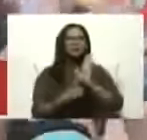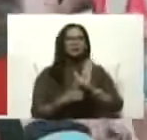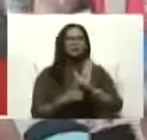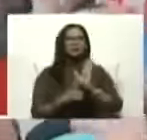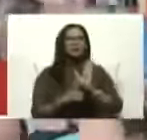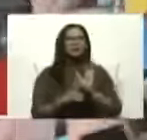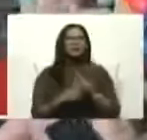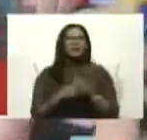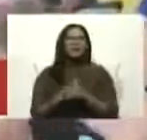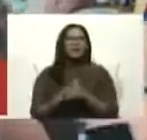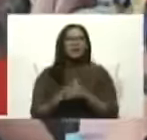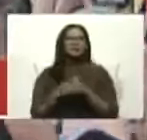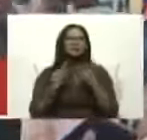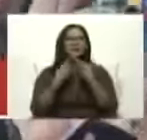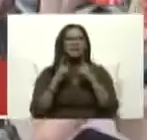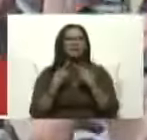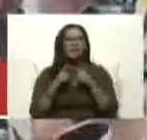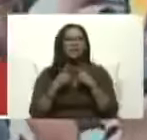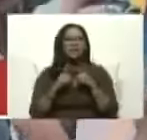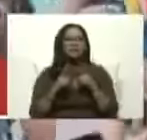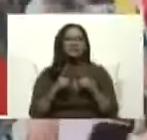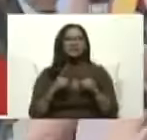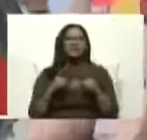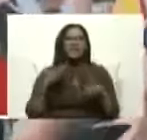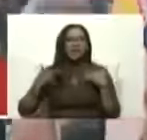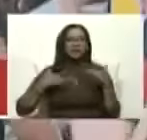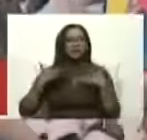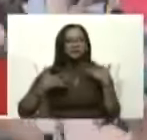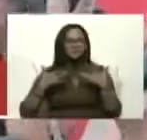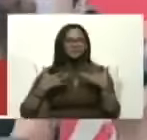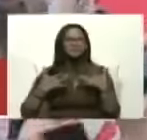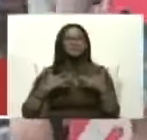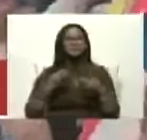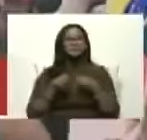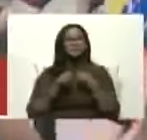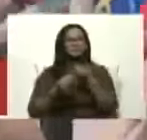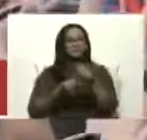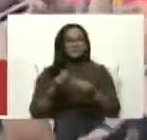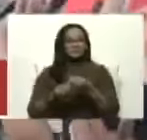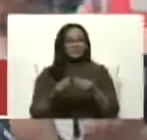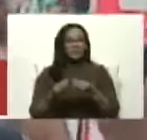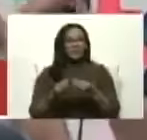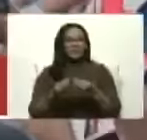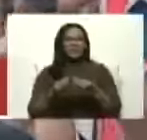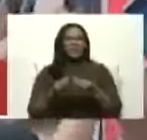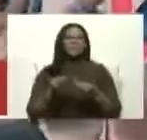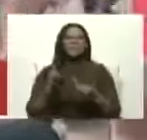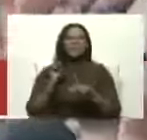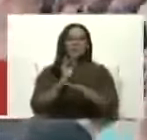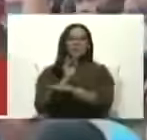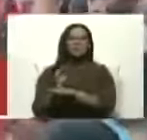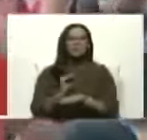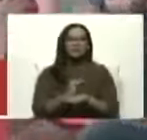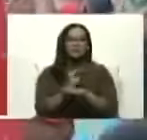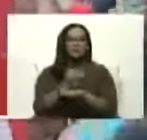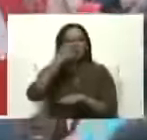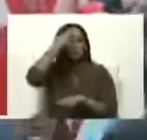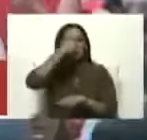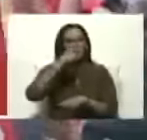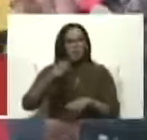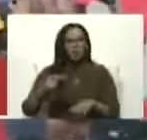pues, las distintas acciones que han sido implementadas para la protección del